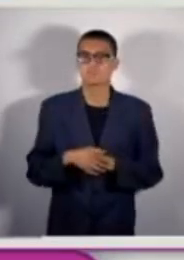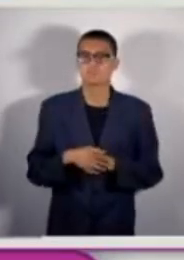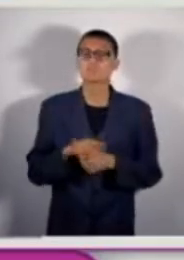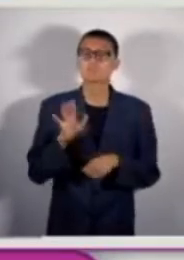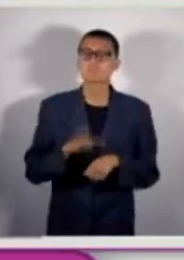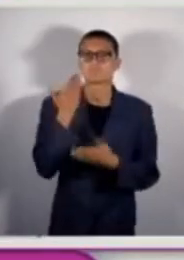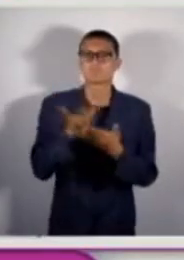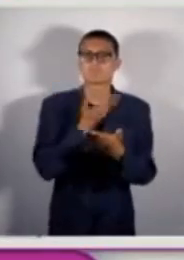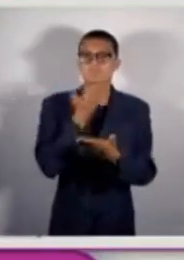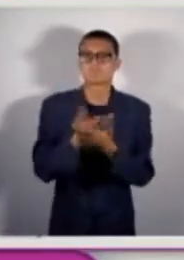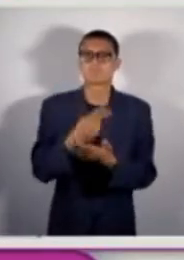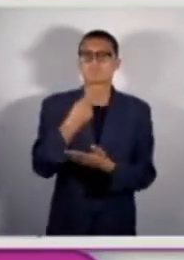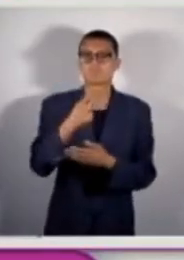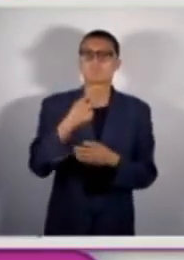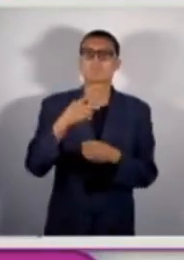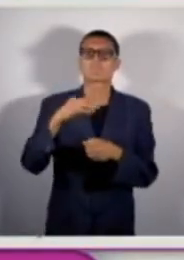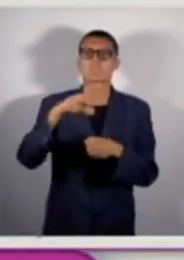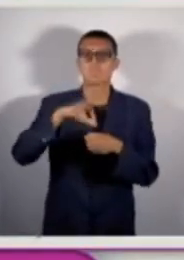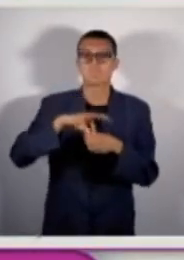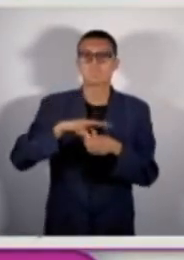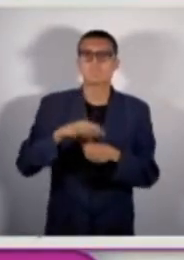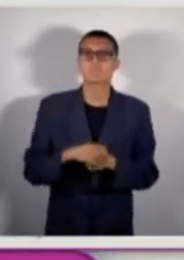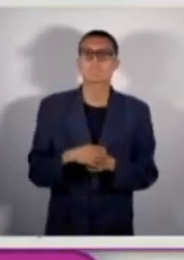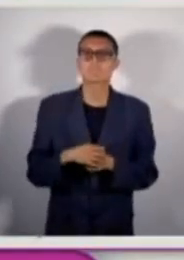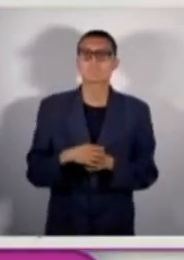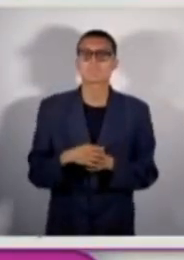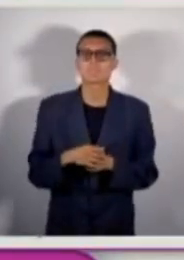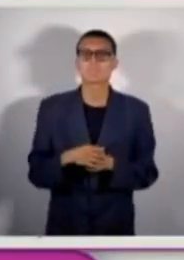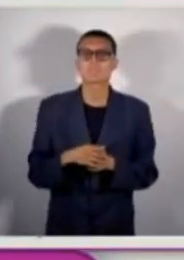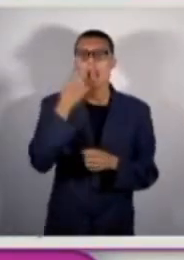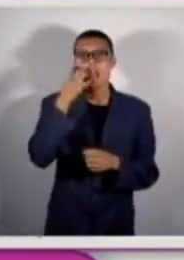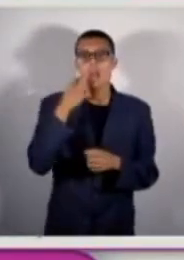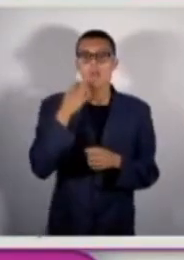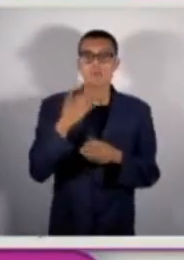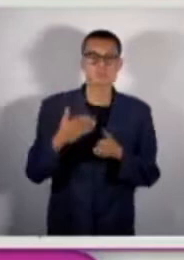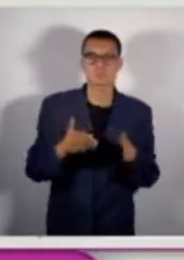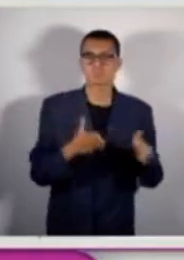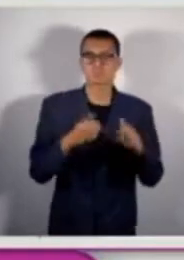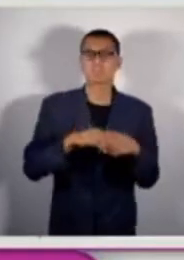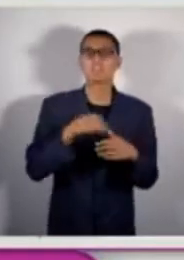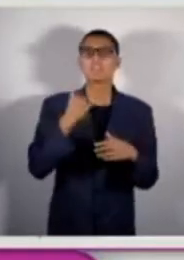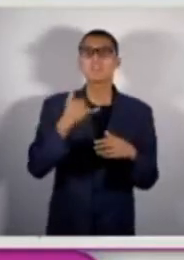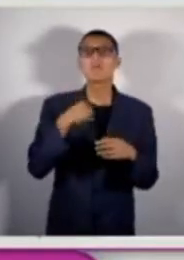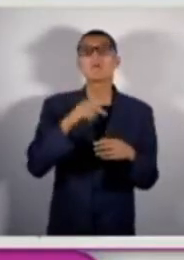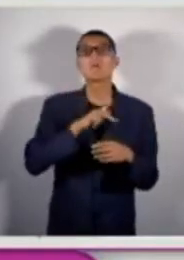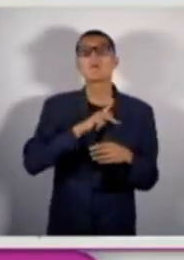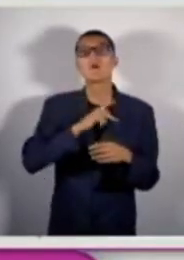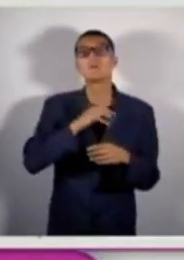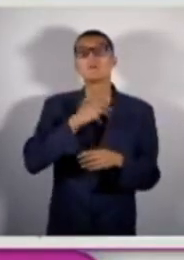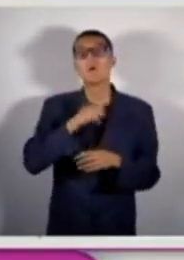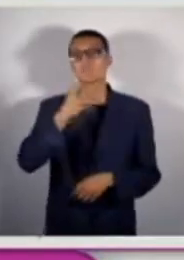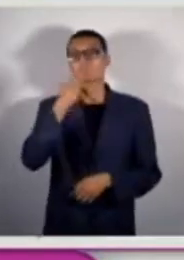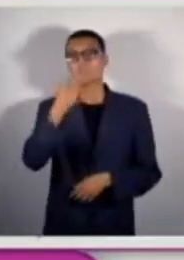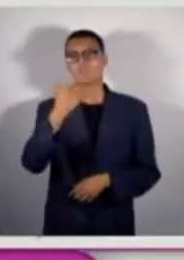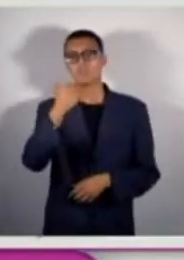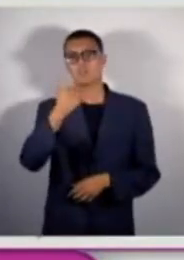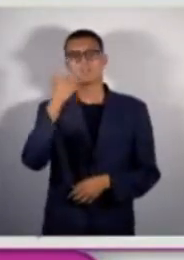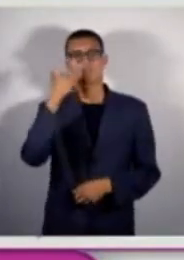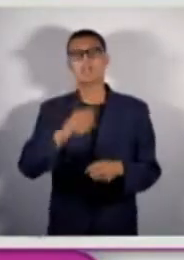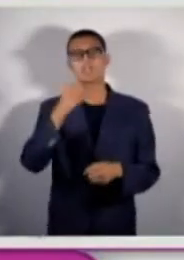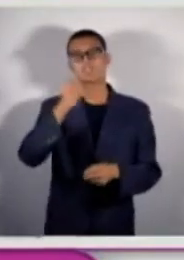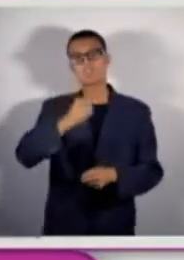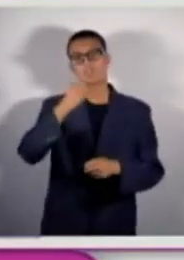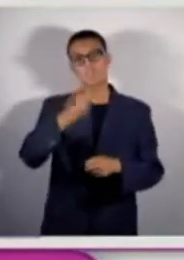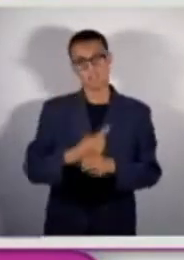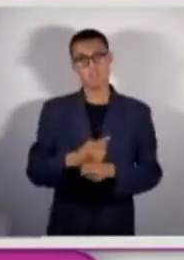por eso que te pido tu voto para que León se mueva y que recupere el rumbo perdido. Ofrezco un gobierno serio y responsable, que vele por la